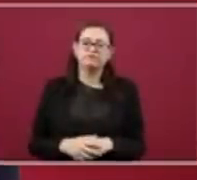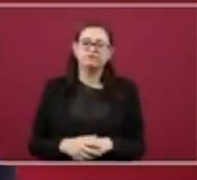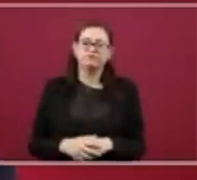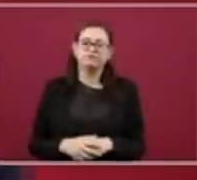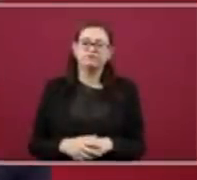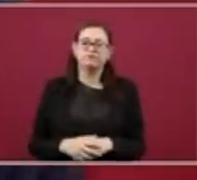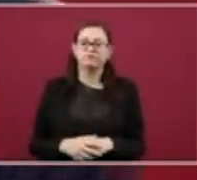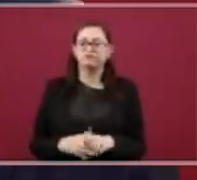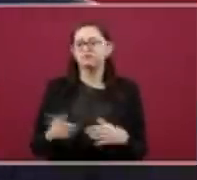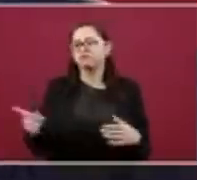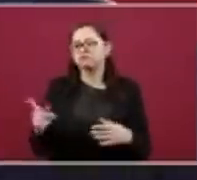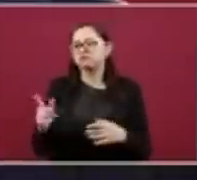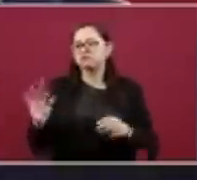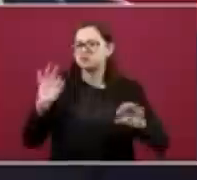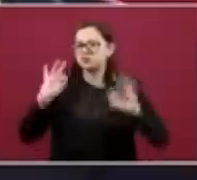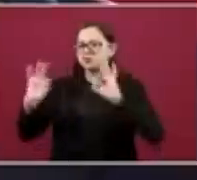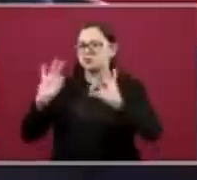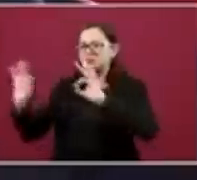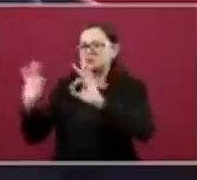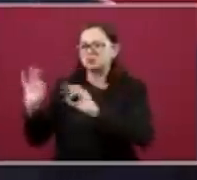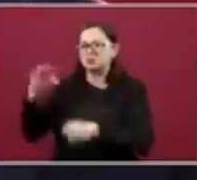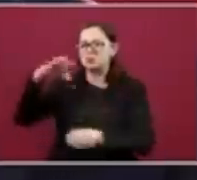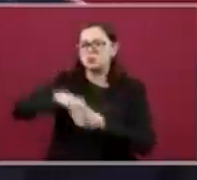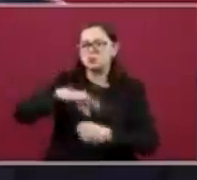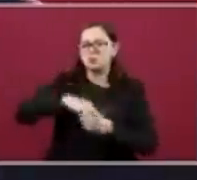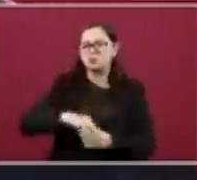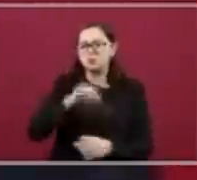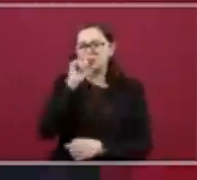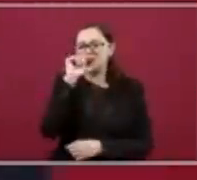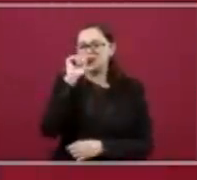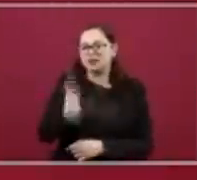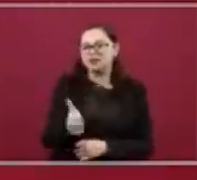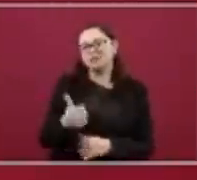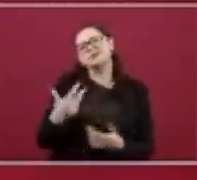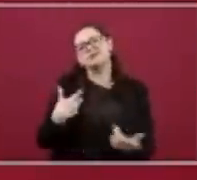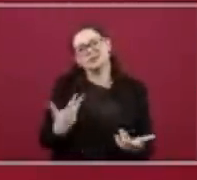que llamaban a no votar, pues le hicieron el juego